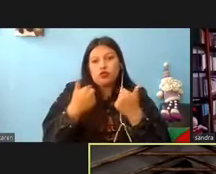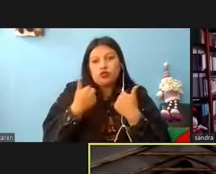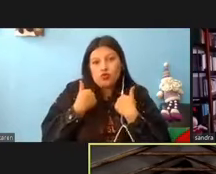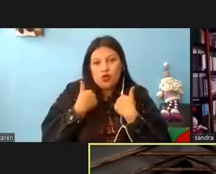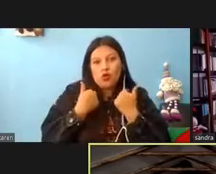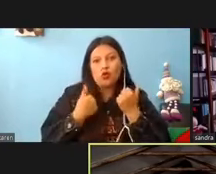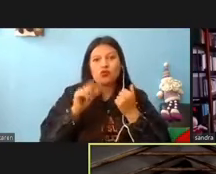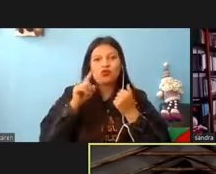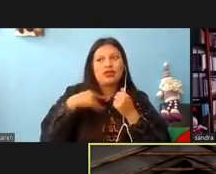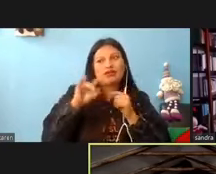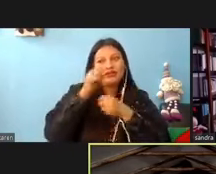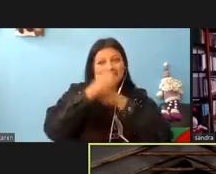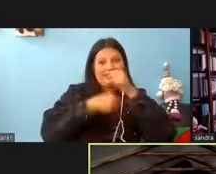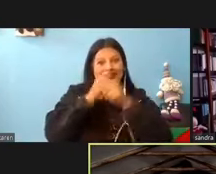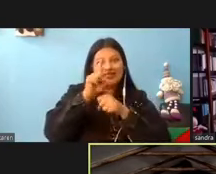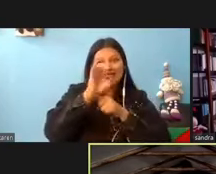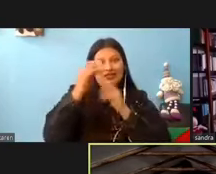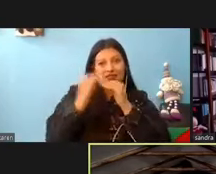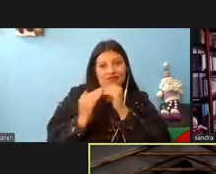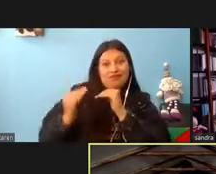de 60 años,